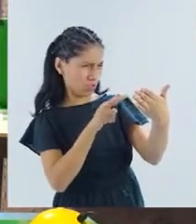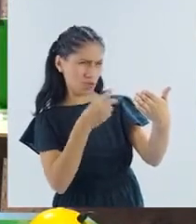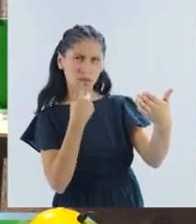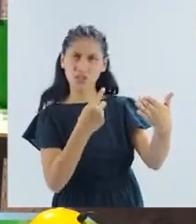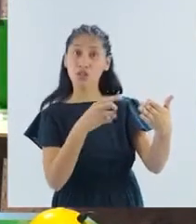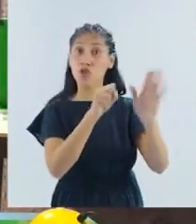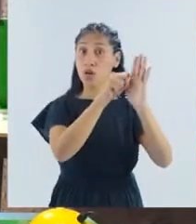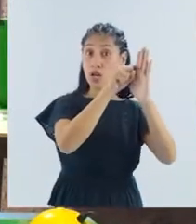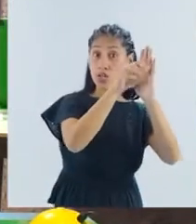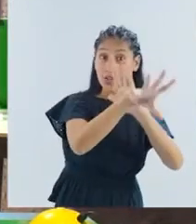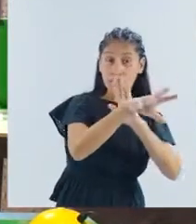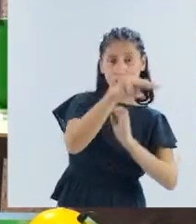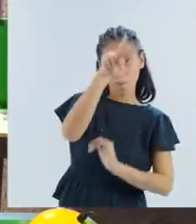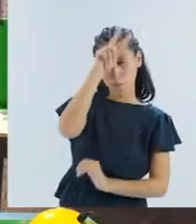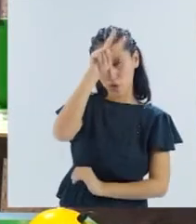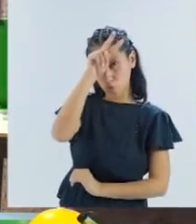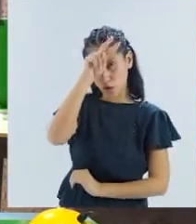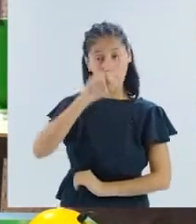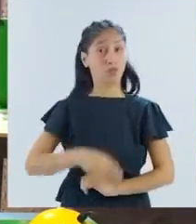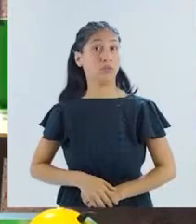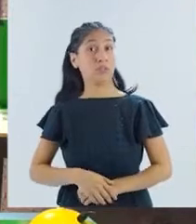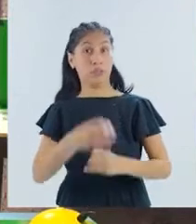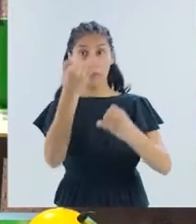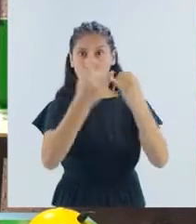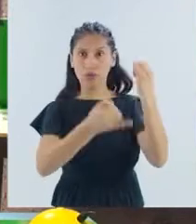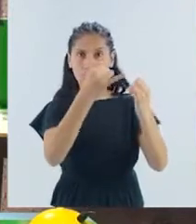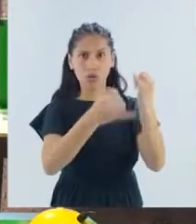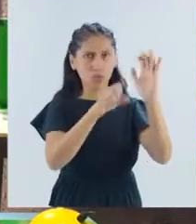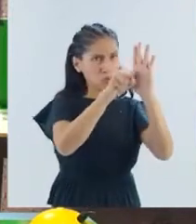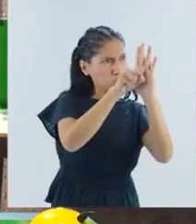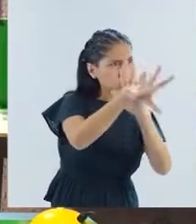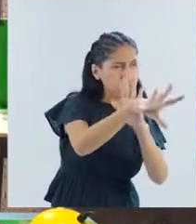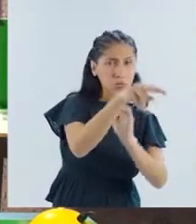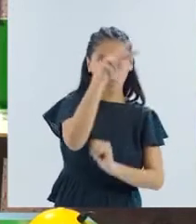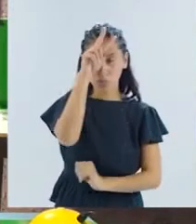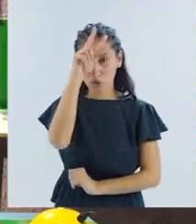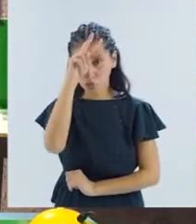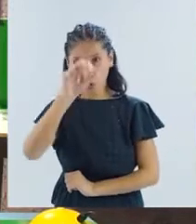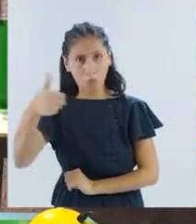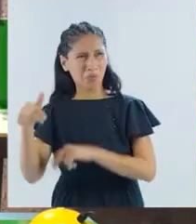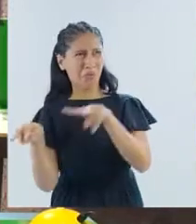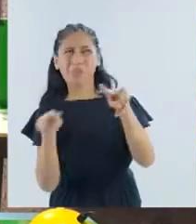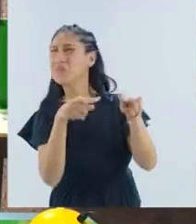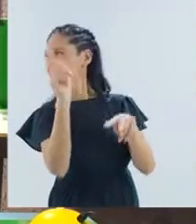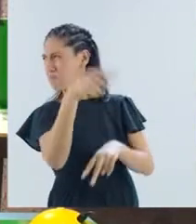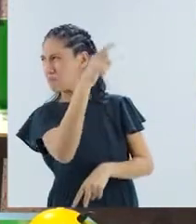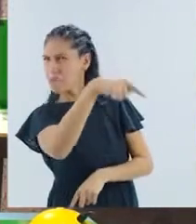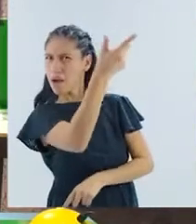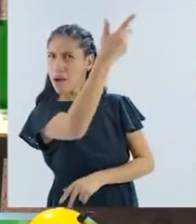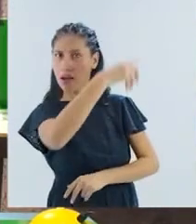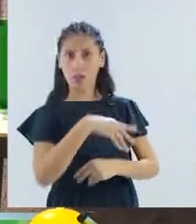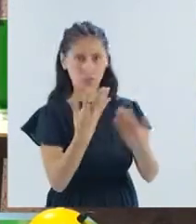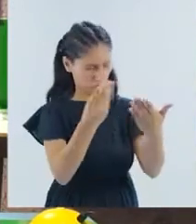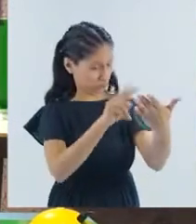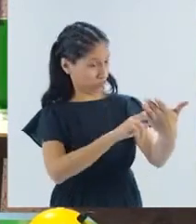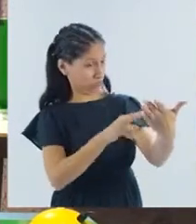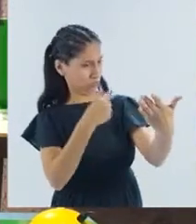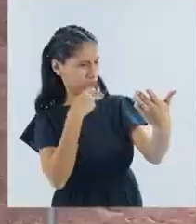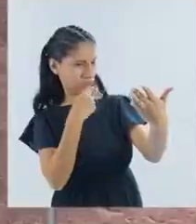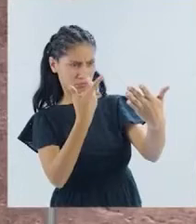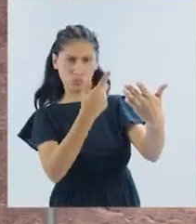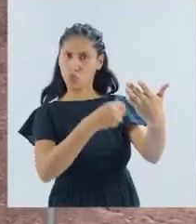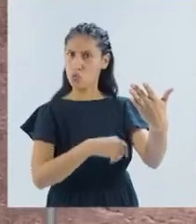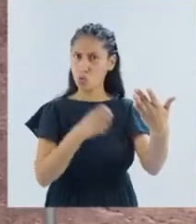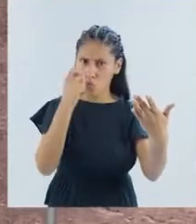artículo sobre el cine peruano, una crítica a las últimas películas peruanas que participaron en los festivales internacionales. Es que está muy